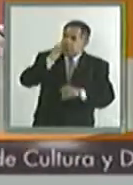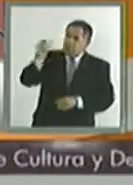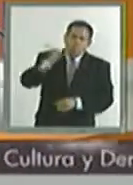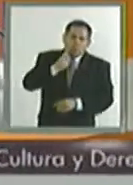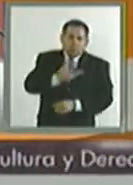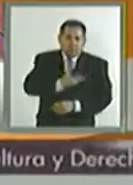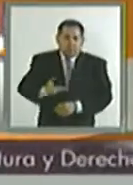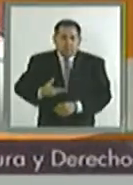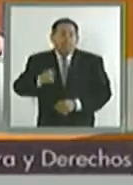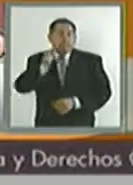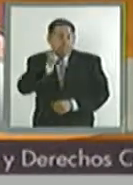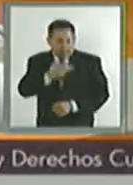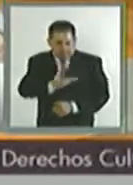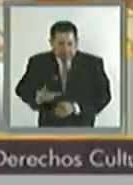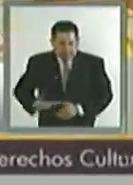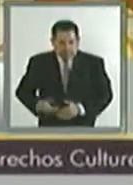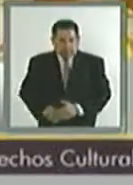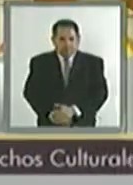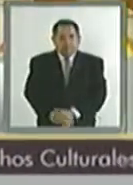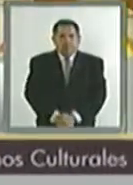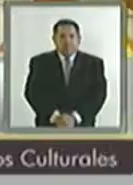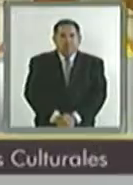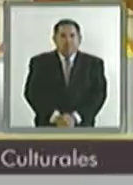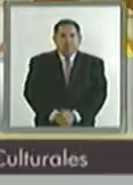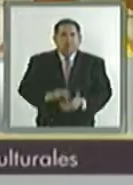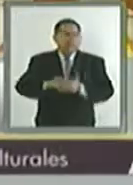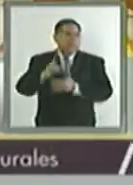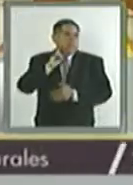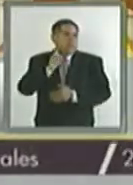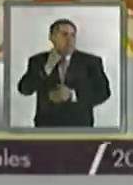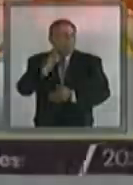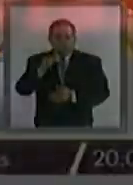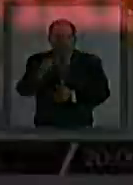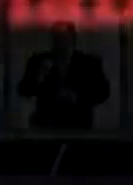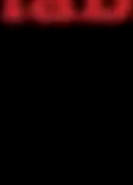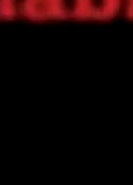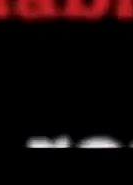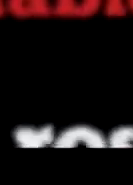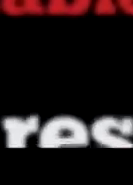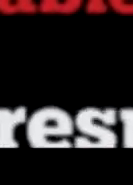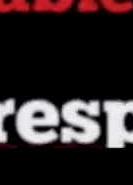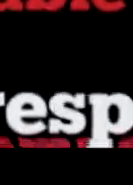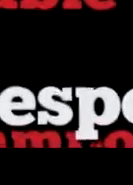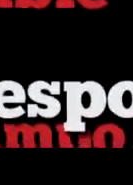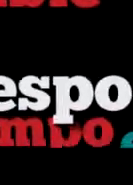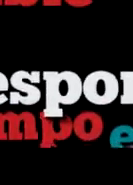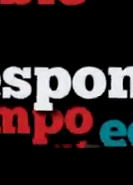diputado, senador presidente. Gracias, diputada Marisela Contreras.